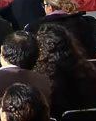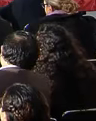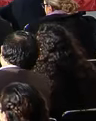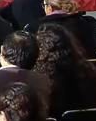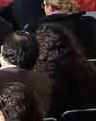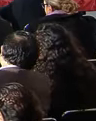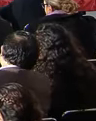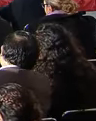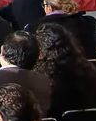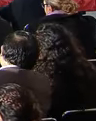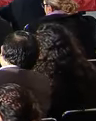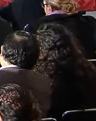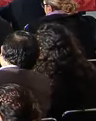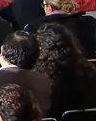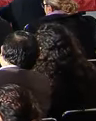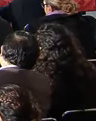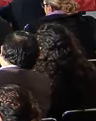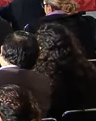hacer el Tren Maya.